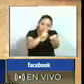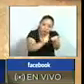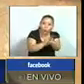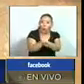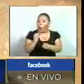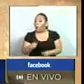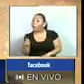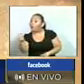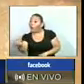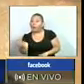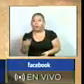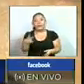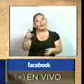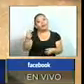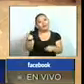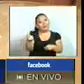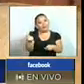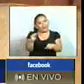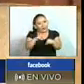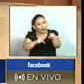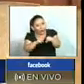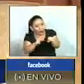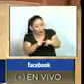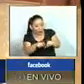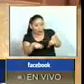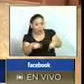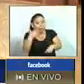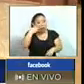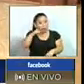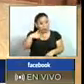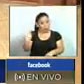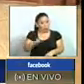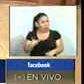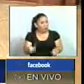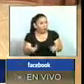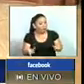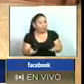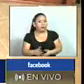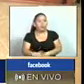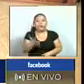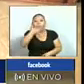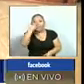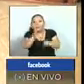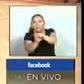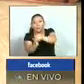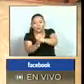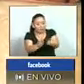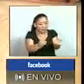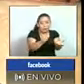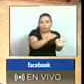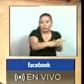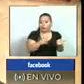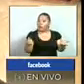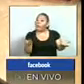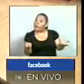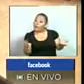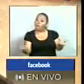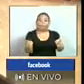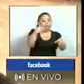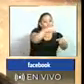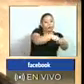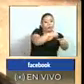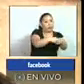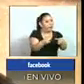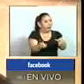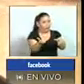despachar o desinfestar el dinero, porque en cambio nosotros aquí lo hacemos con alcohol. Nosotros el dinero lo desinfestamos